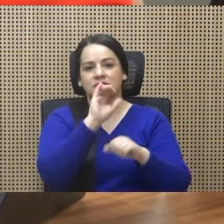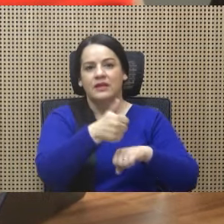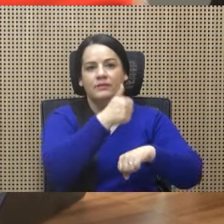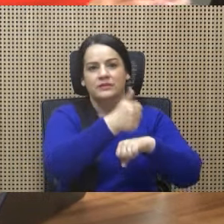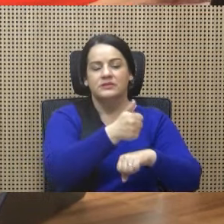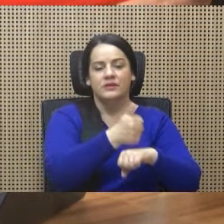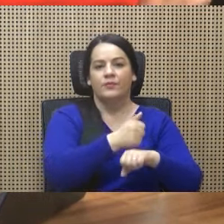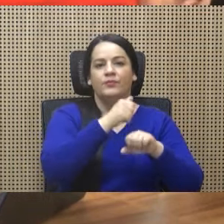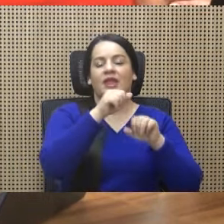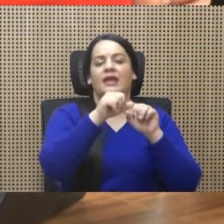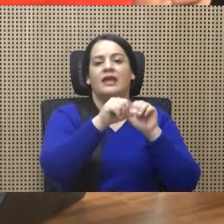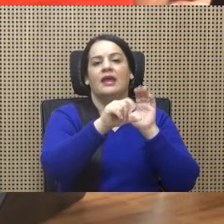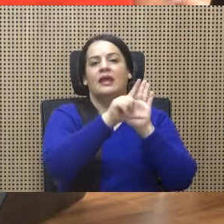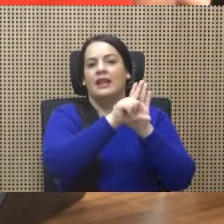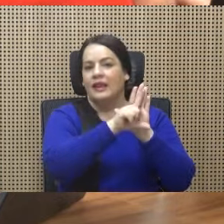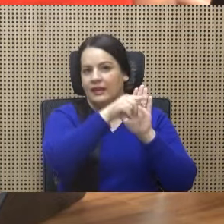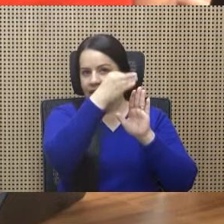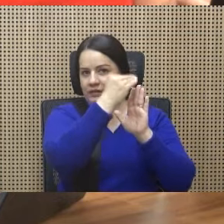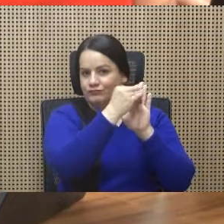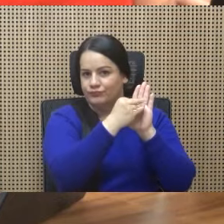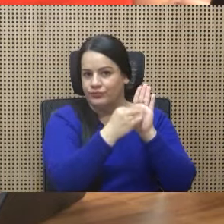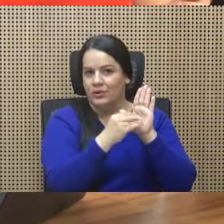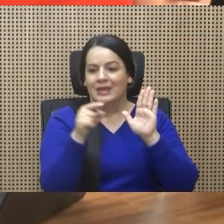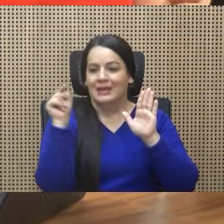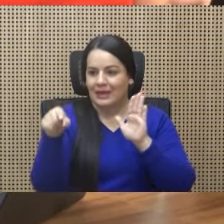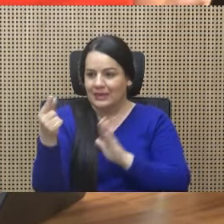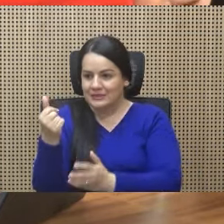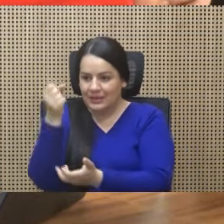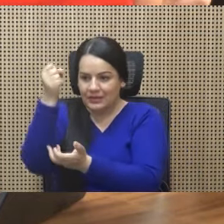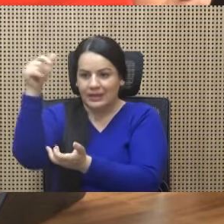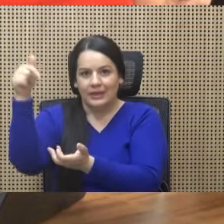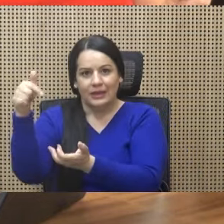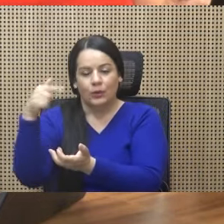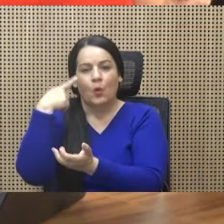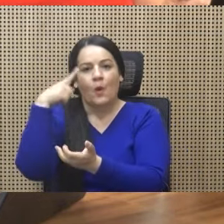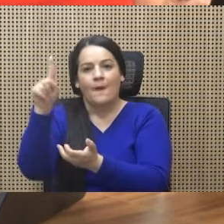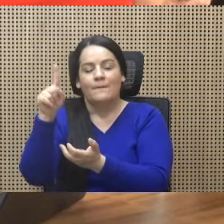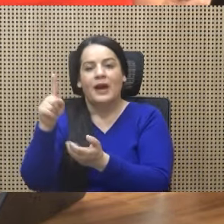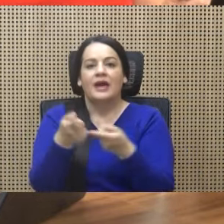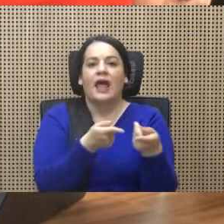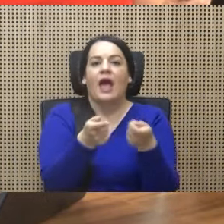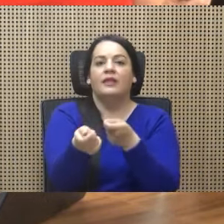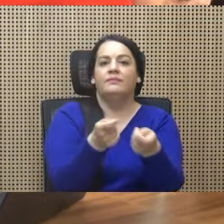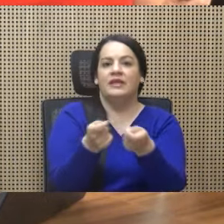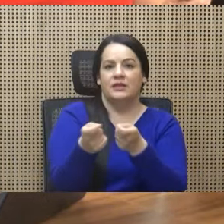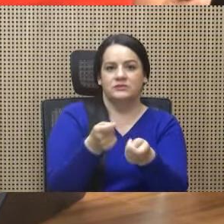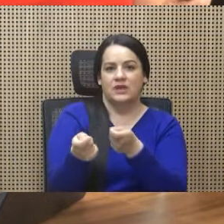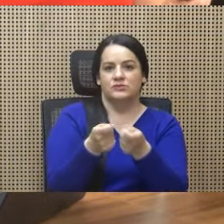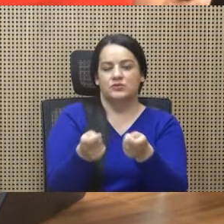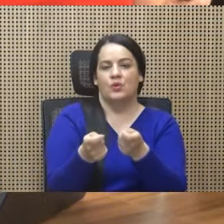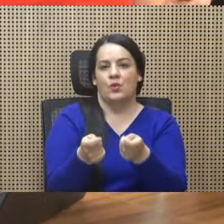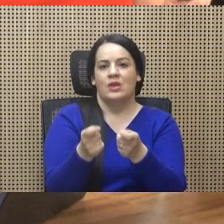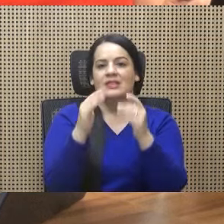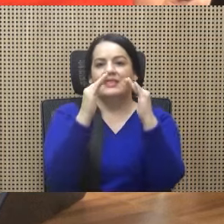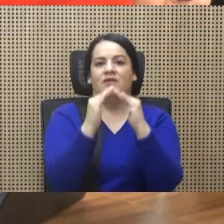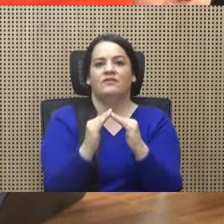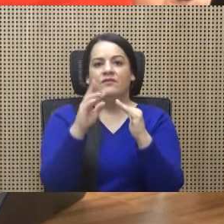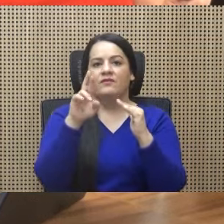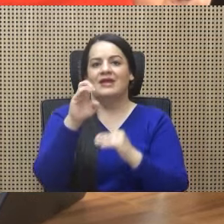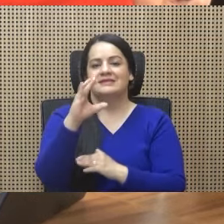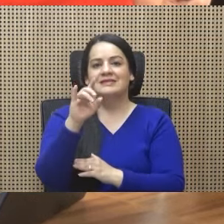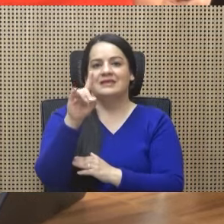en el ordenamiento que esta que este recurso sea para la administración de residencias o de